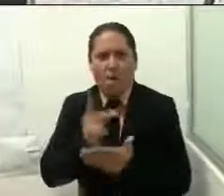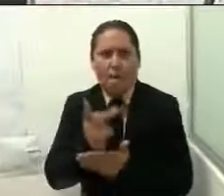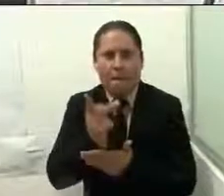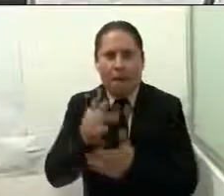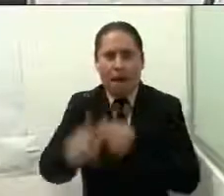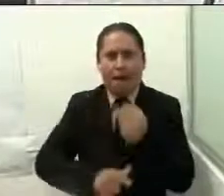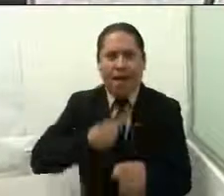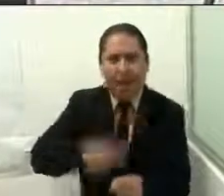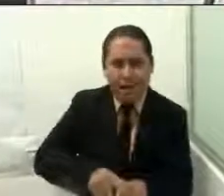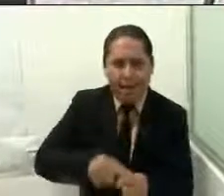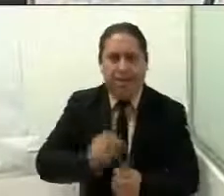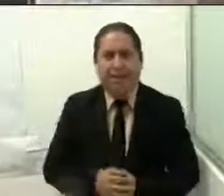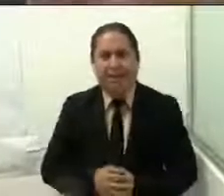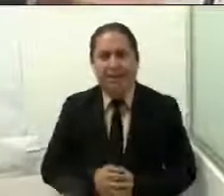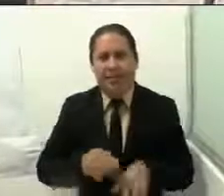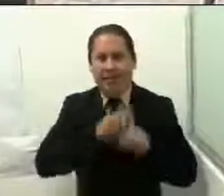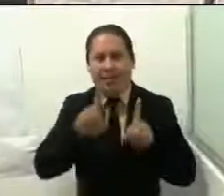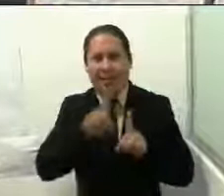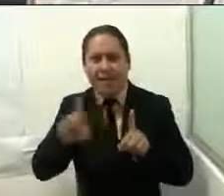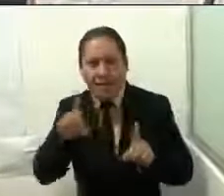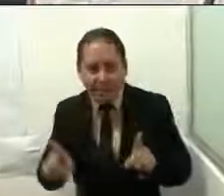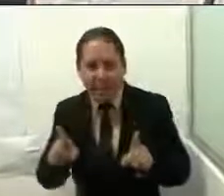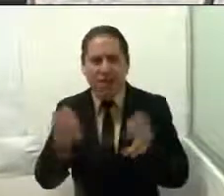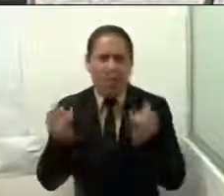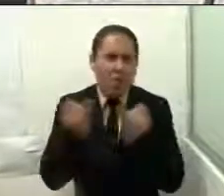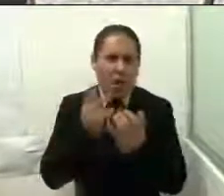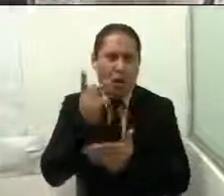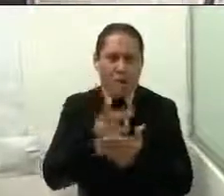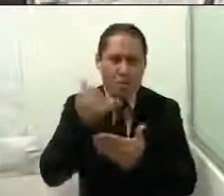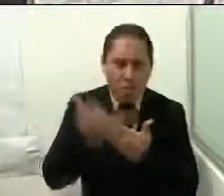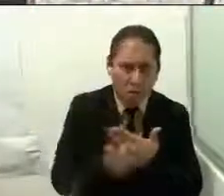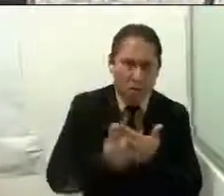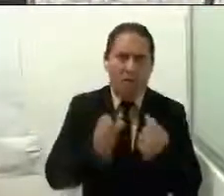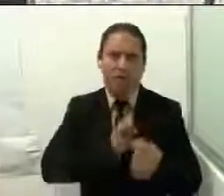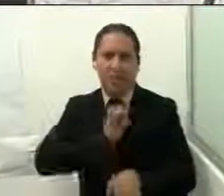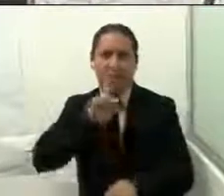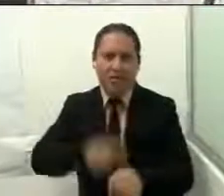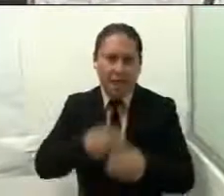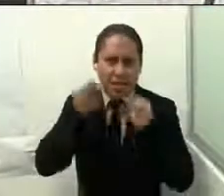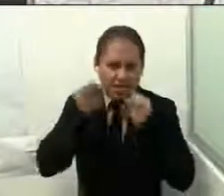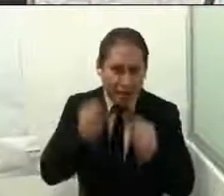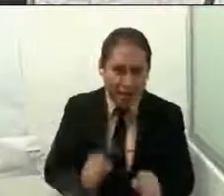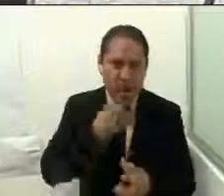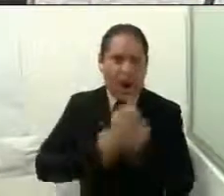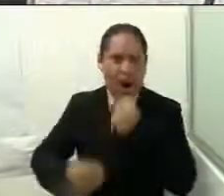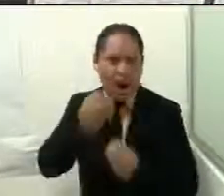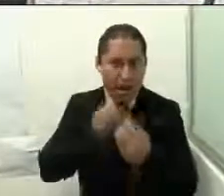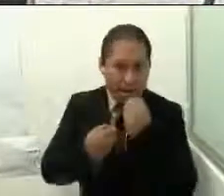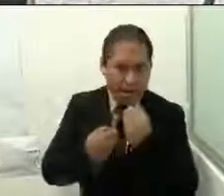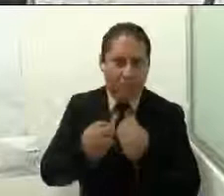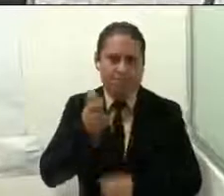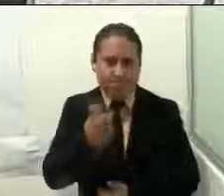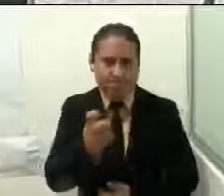y el desarrollo integral con el proyecto especial de seguridad alimentaria pesa